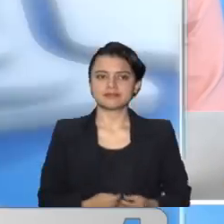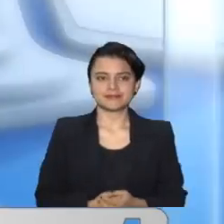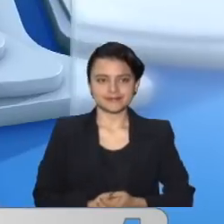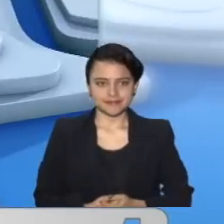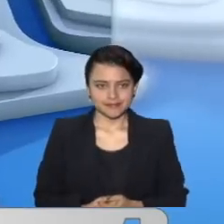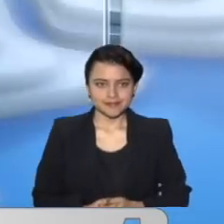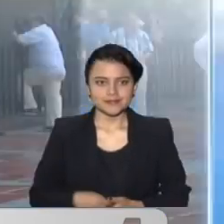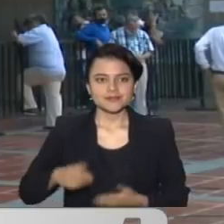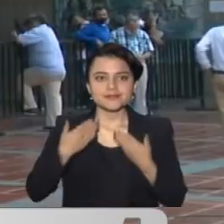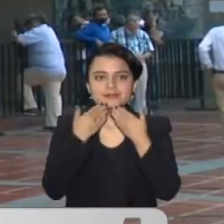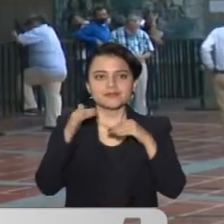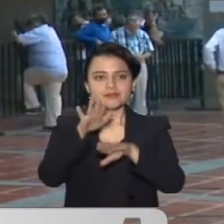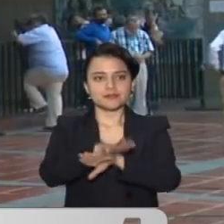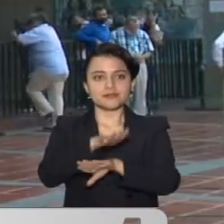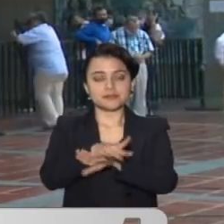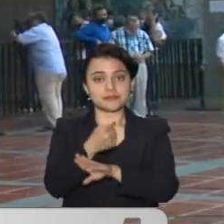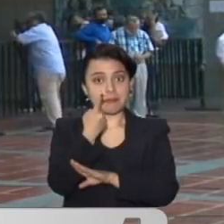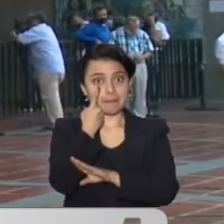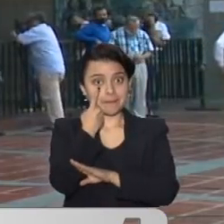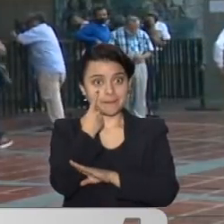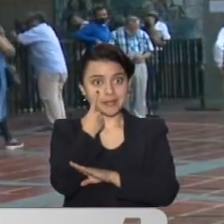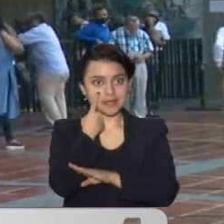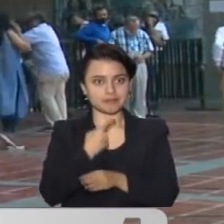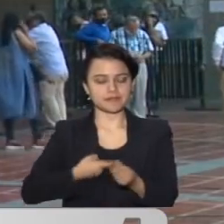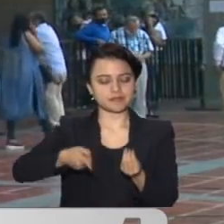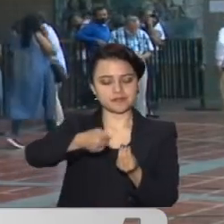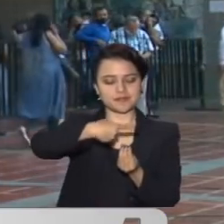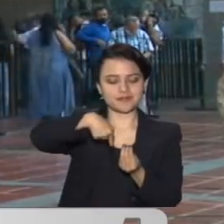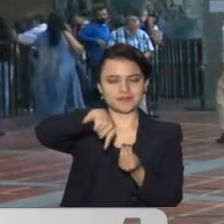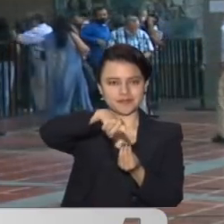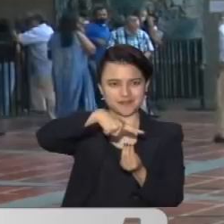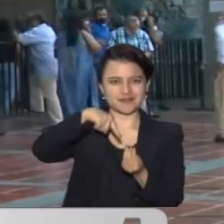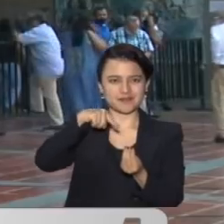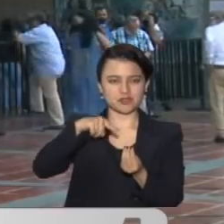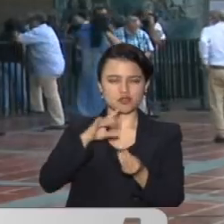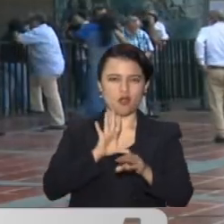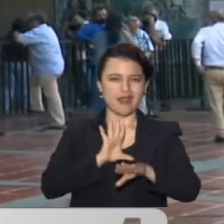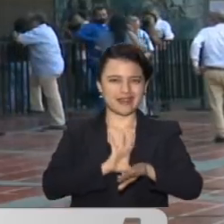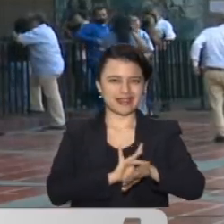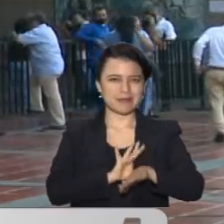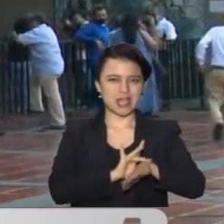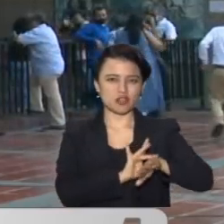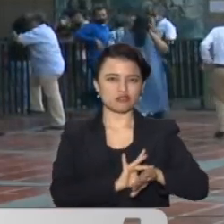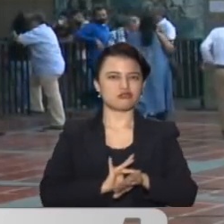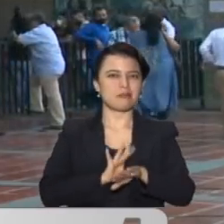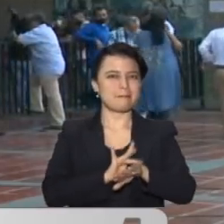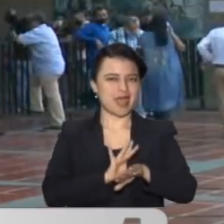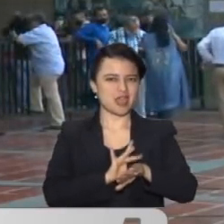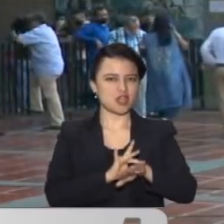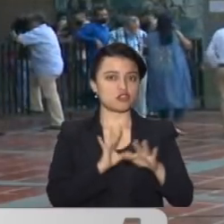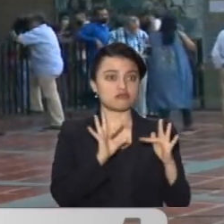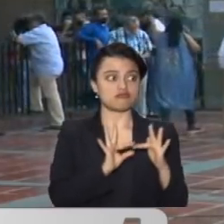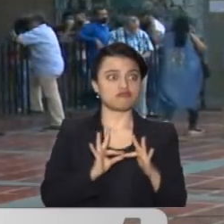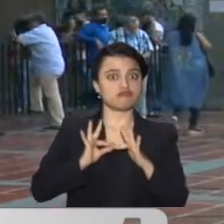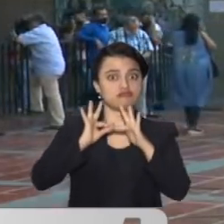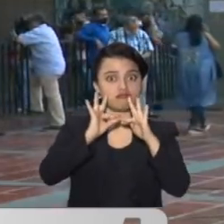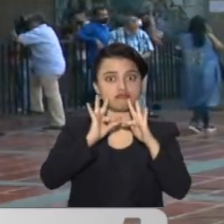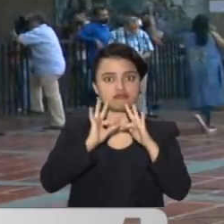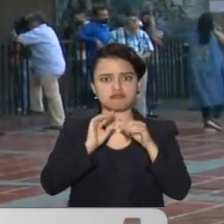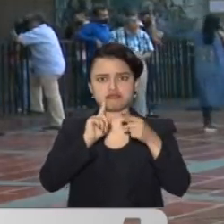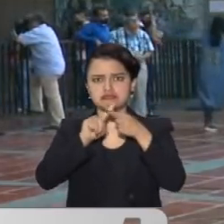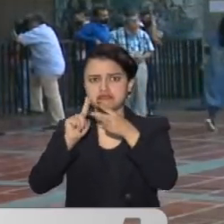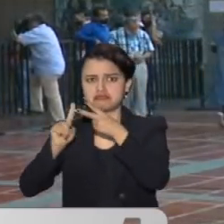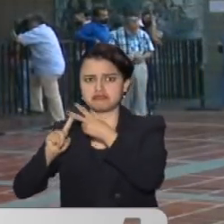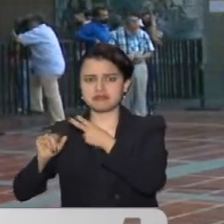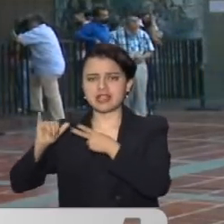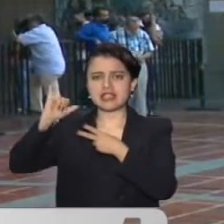Luisa, televidentes, muy buenas tardes. Mire, son los especialistas que considere la clínica Imbanaco, entre neumólogos, psiquiatras,